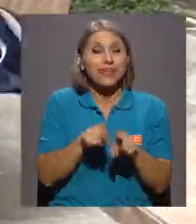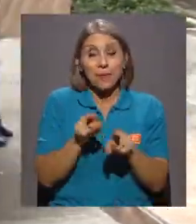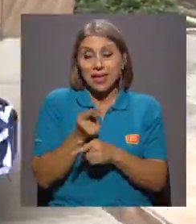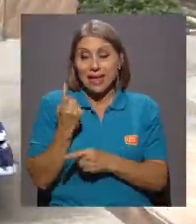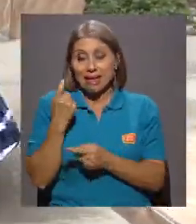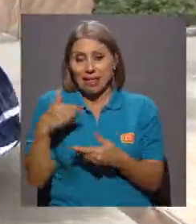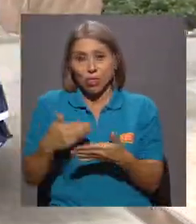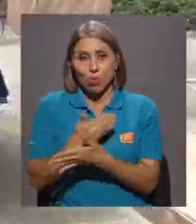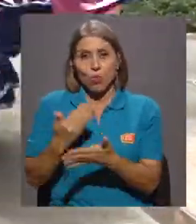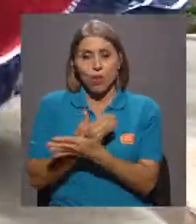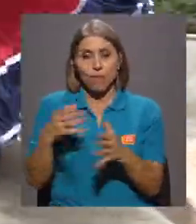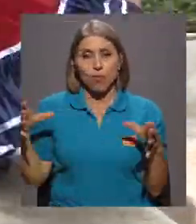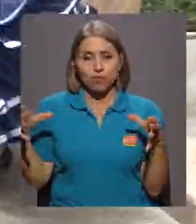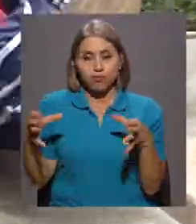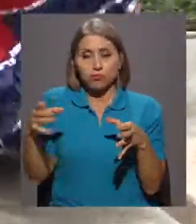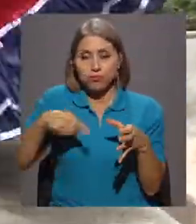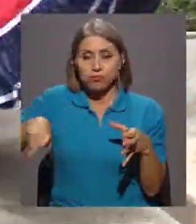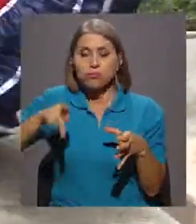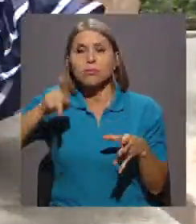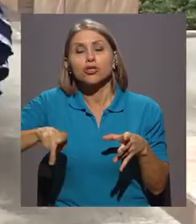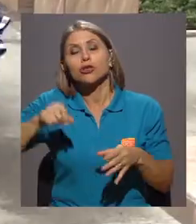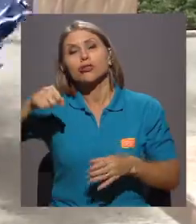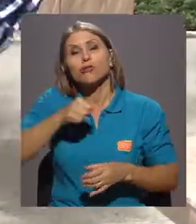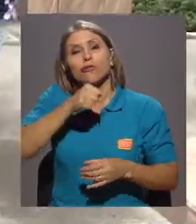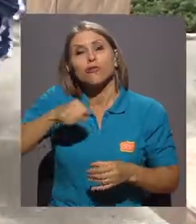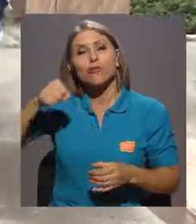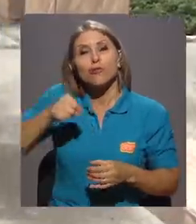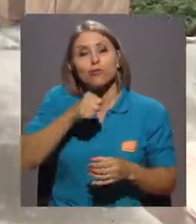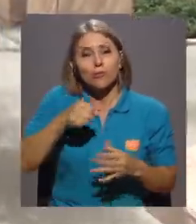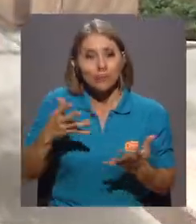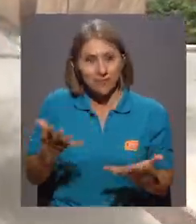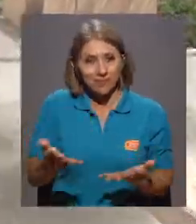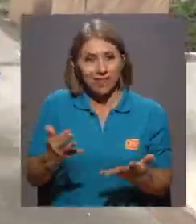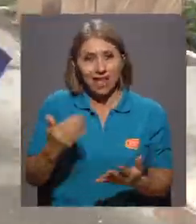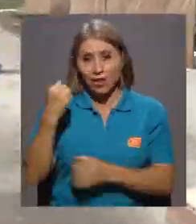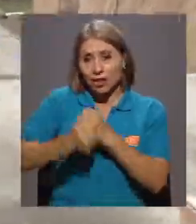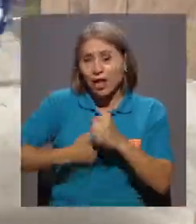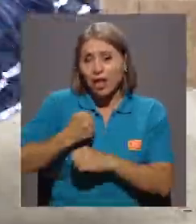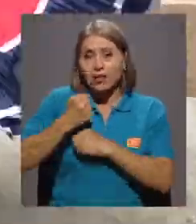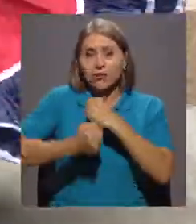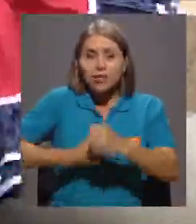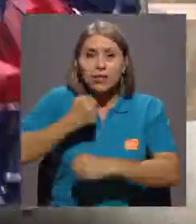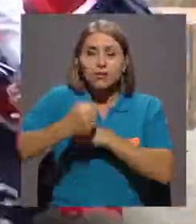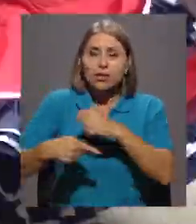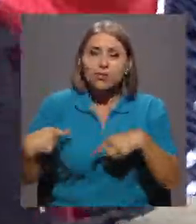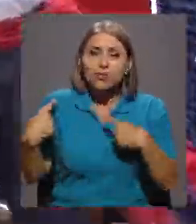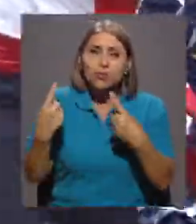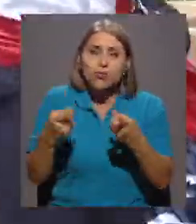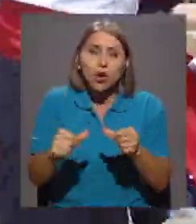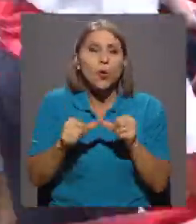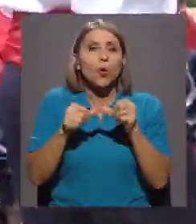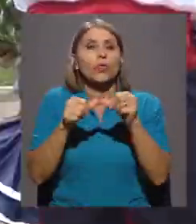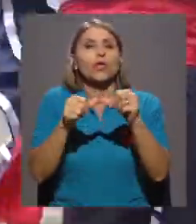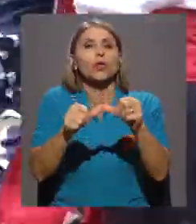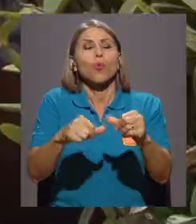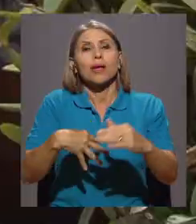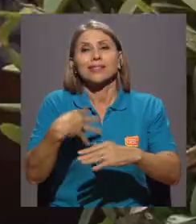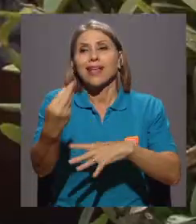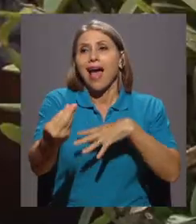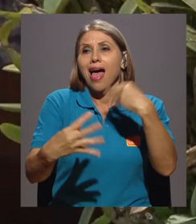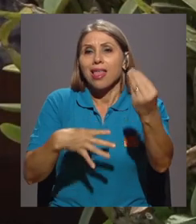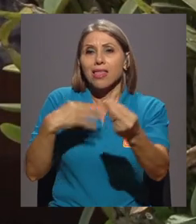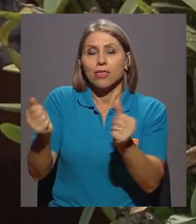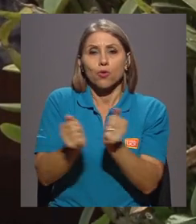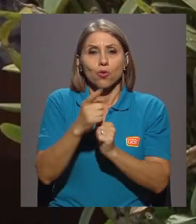formado en la sede. Con los años, han continuado exportando nuestra cultura. Antes de